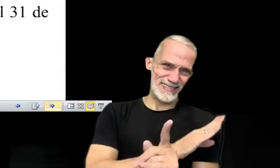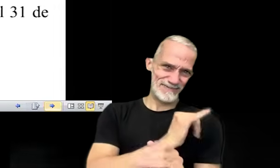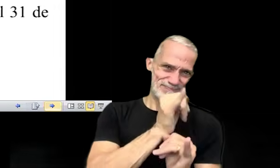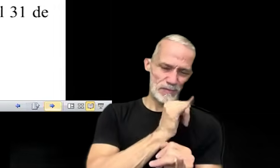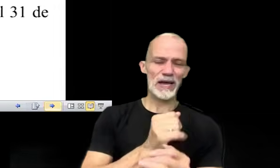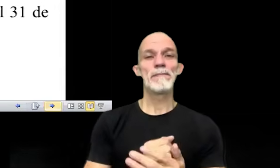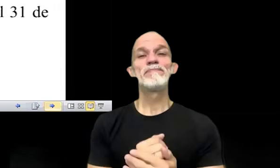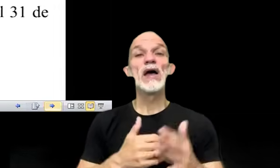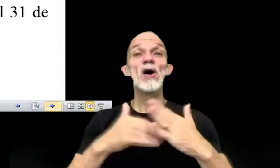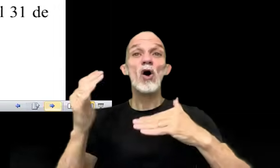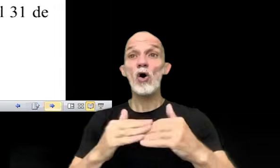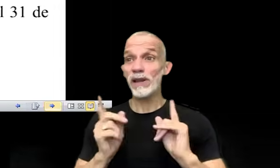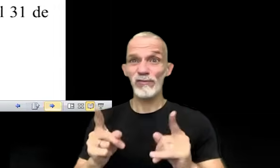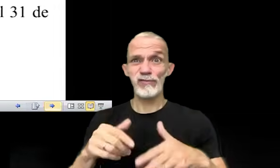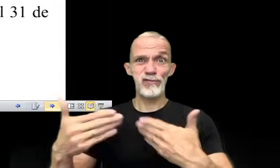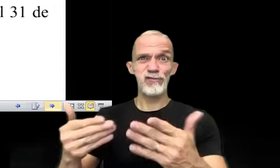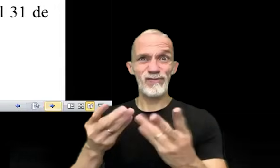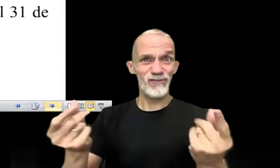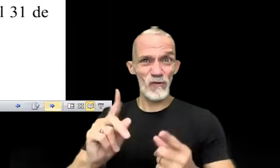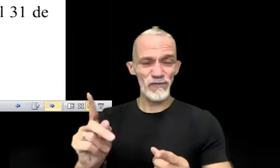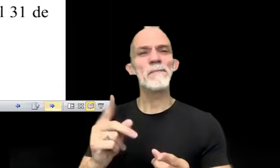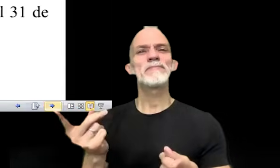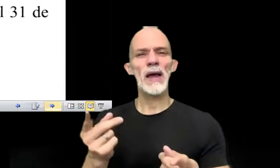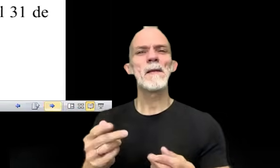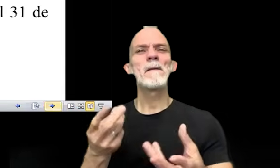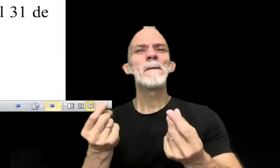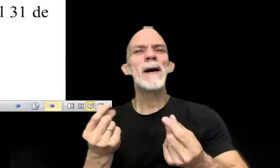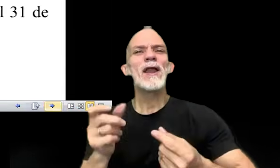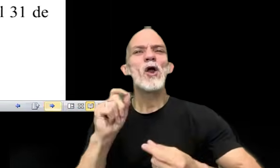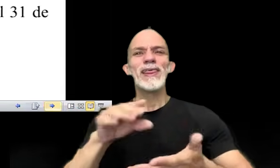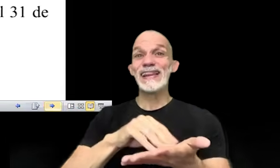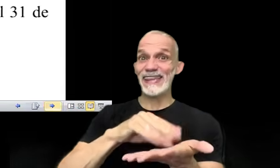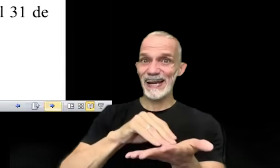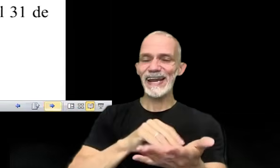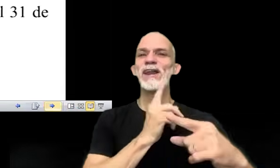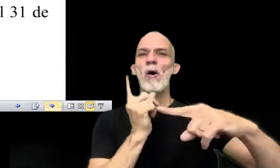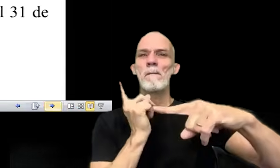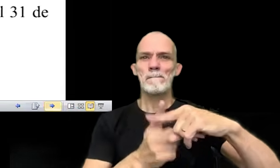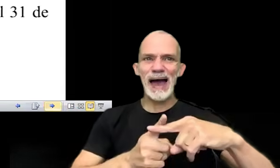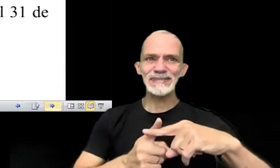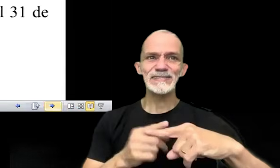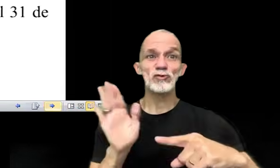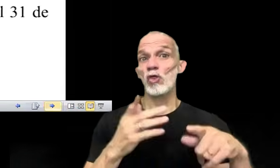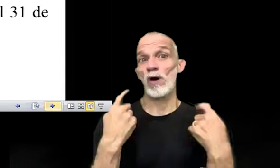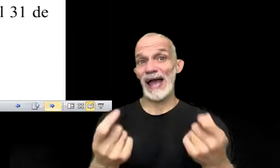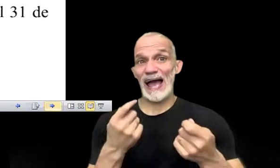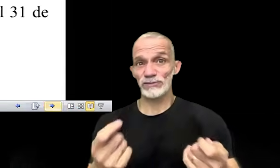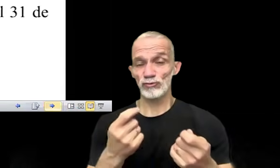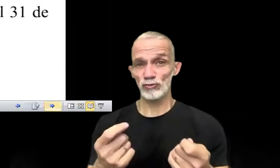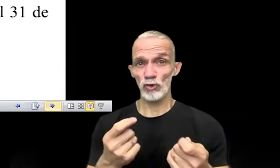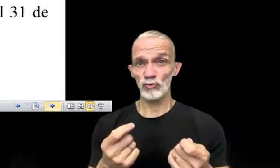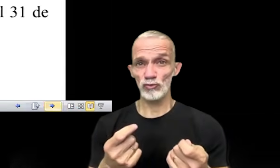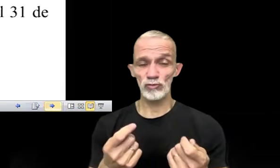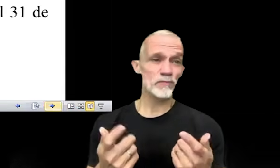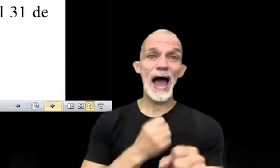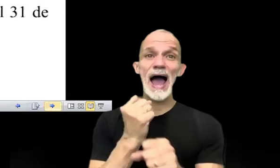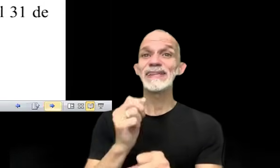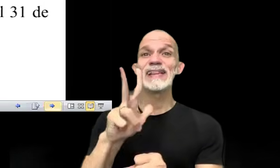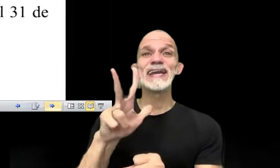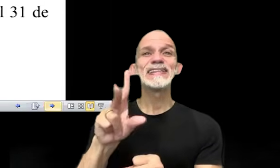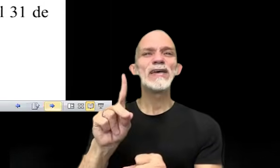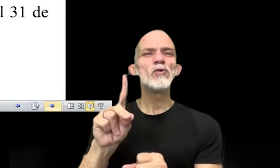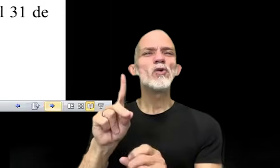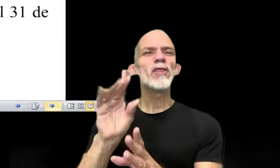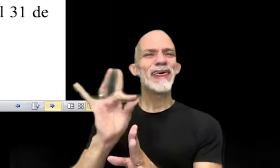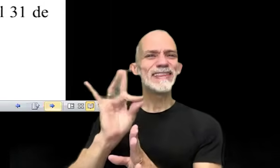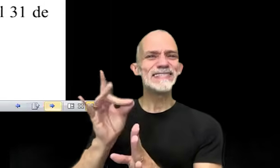viendo. Obras en curso va a ser al valor del terreno, más todos los gastos que se hayan incurrido hasta el